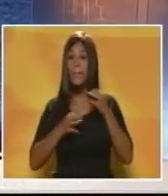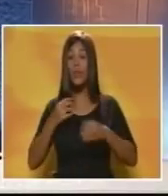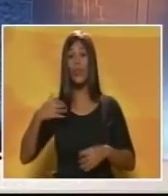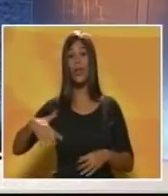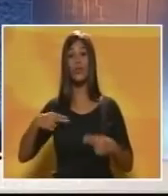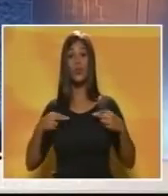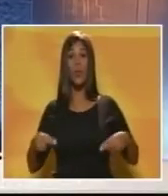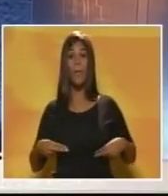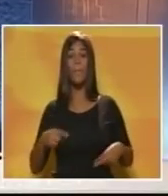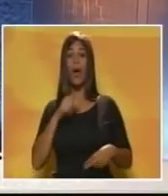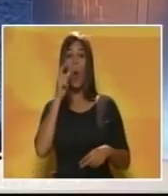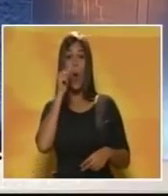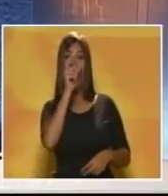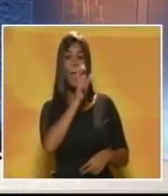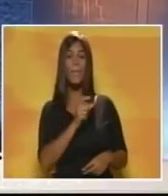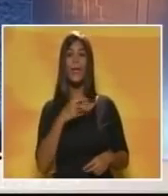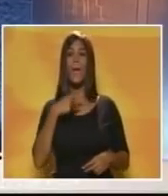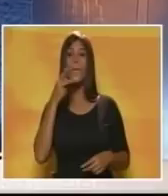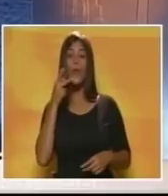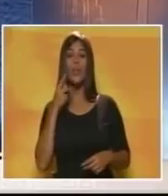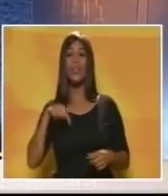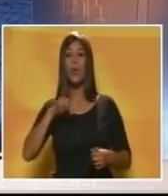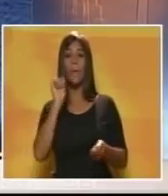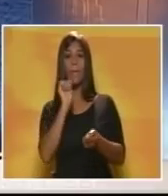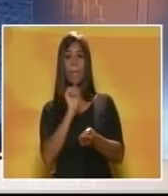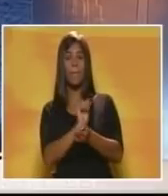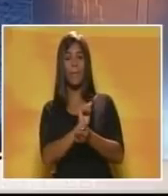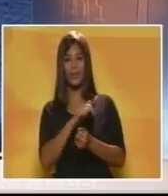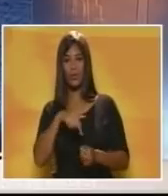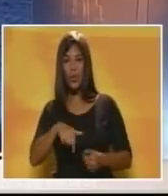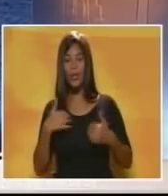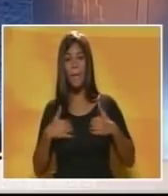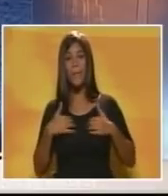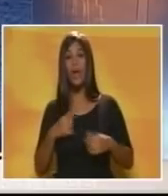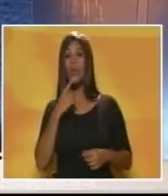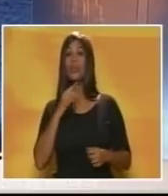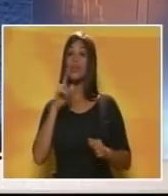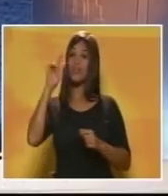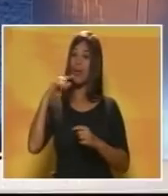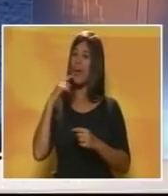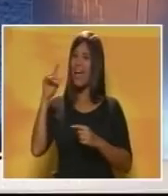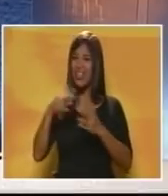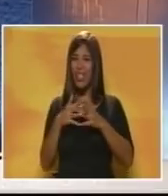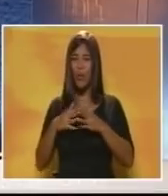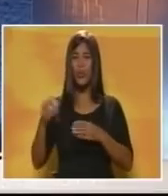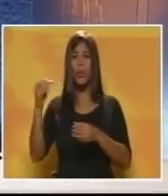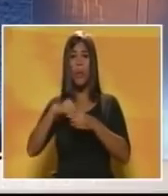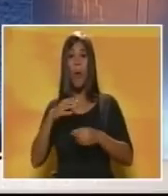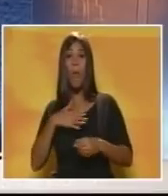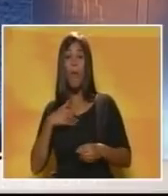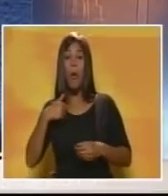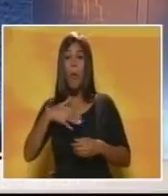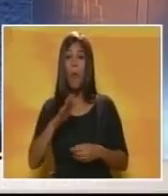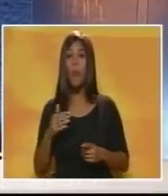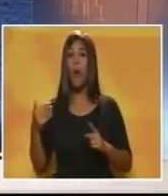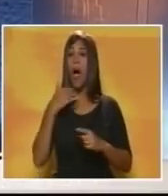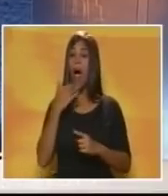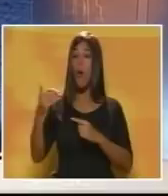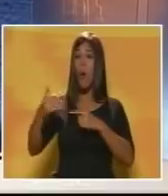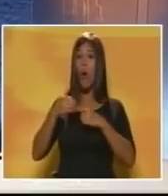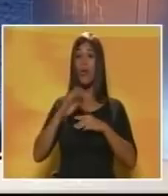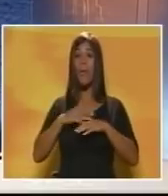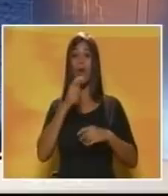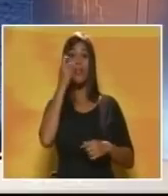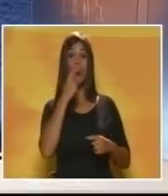Edgar Zambrano fueron respetados durante su detención este miércoles. Rechazó el pronunciamiento de Estados Unidos con respecto a posibles consecuencias si el parlamentario